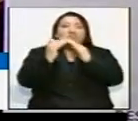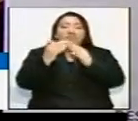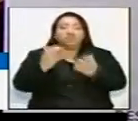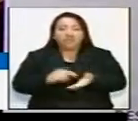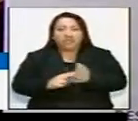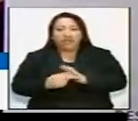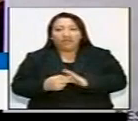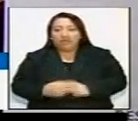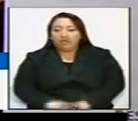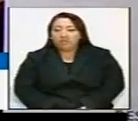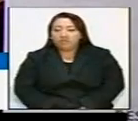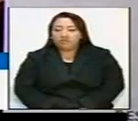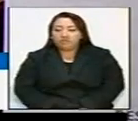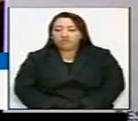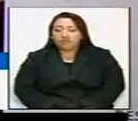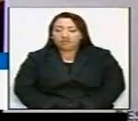una